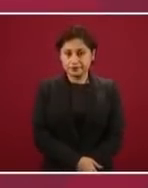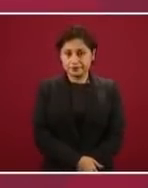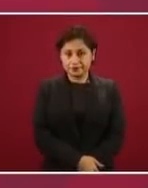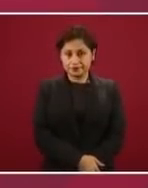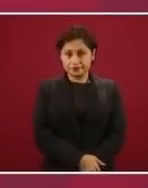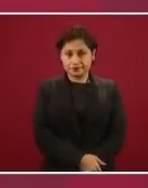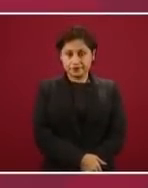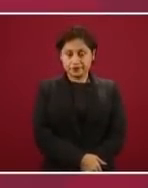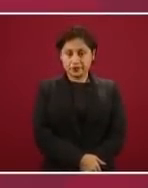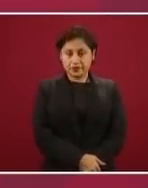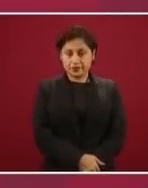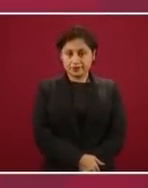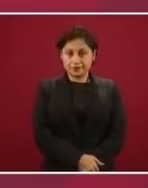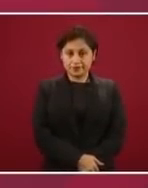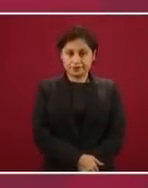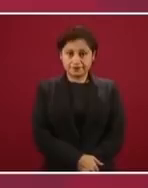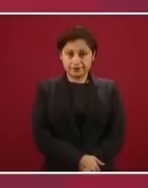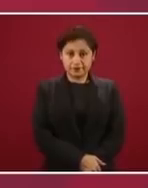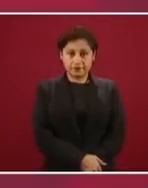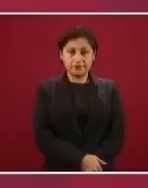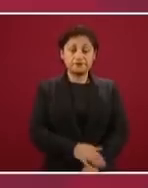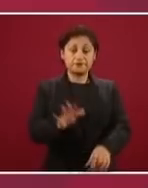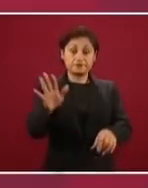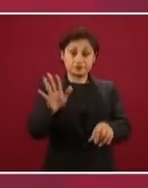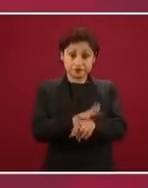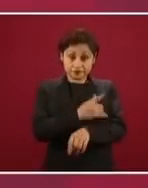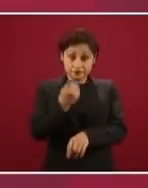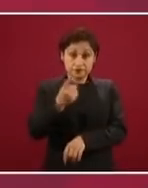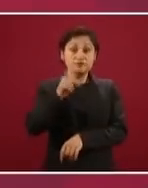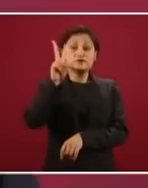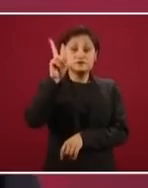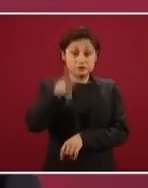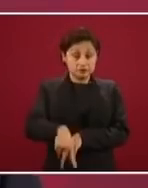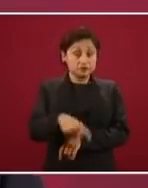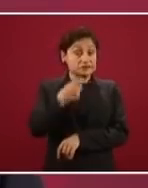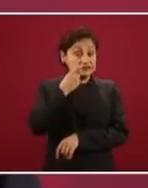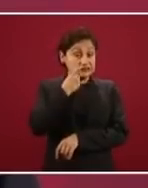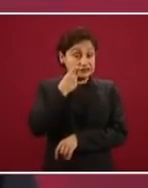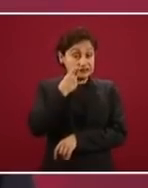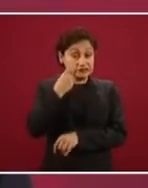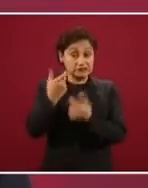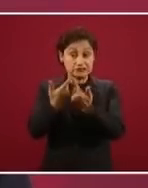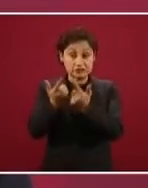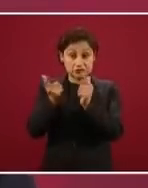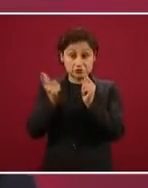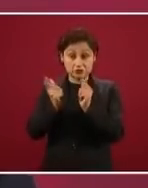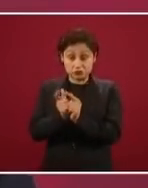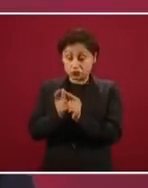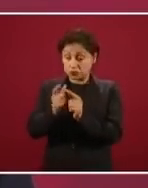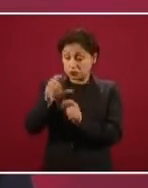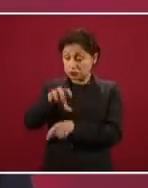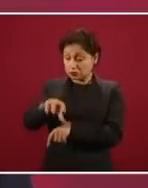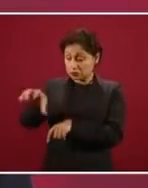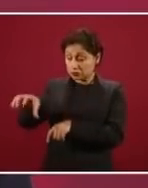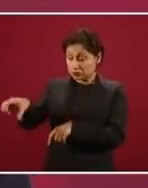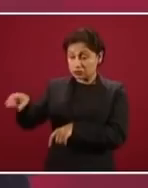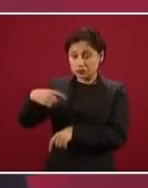perversa en algunos grupos que no están de acuerdo con nosotros